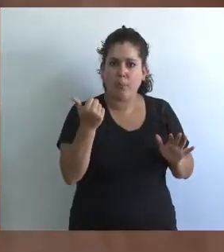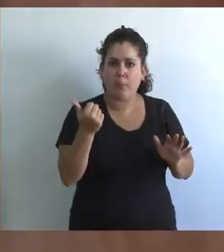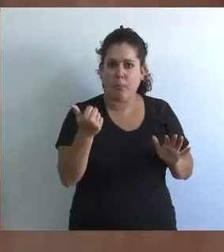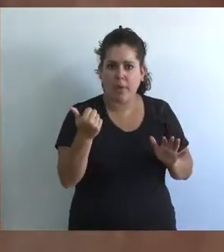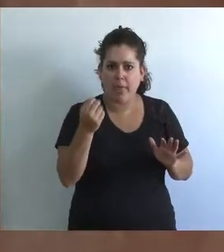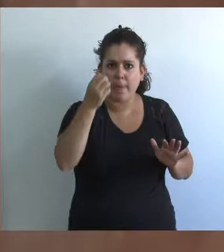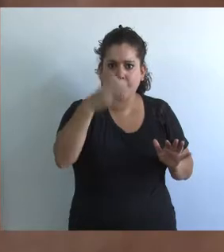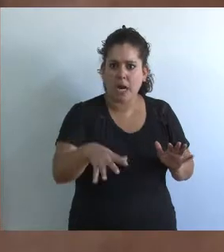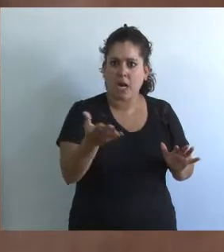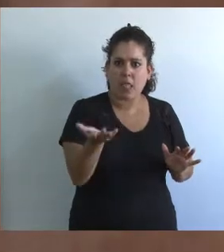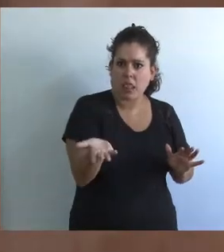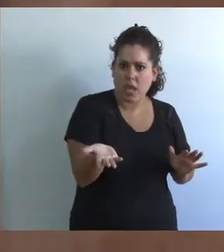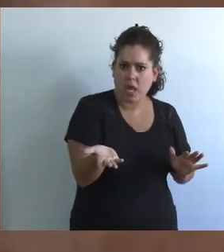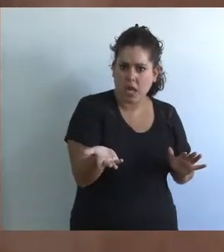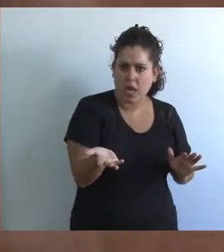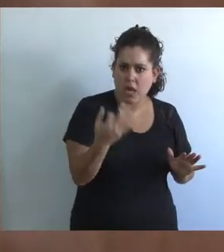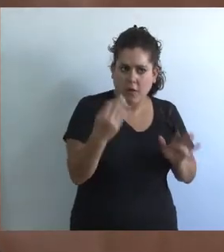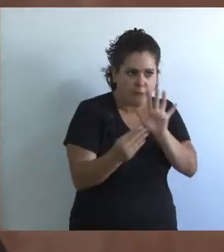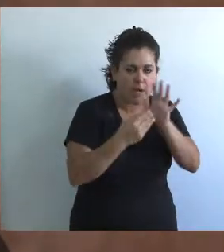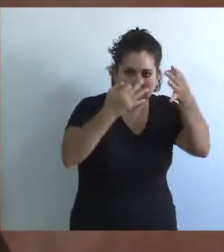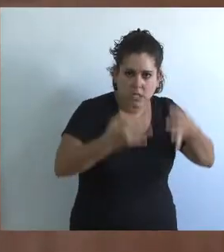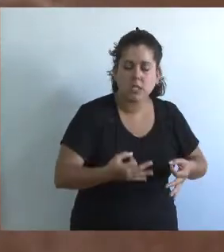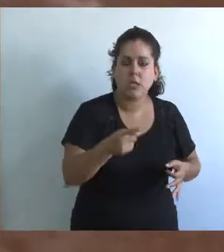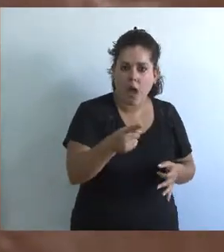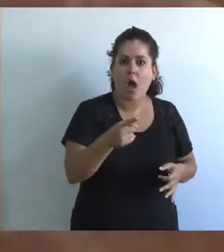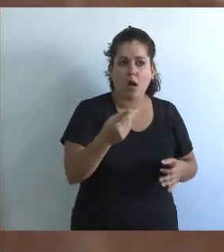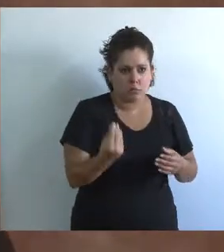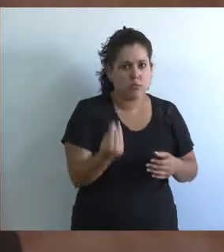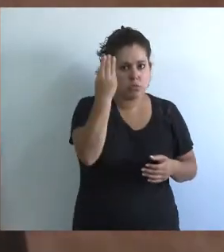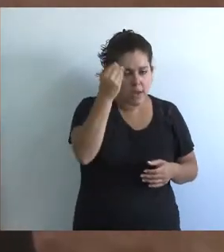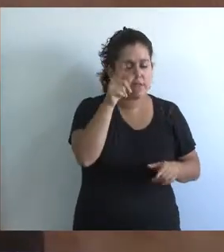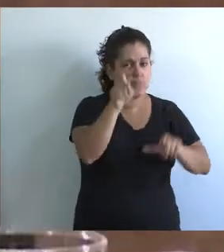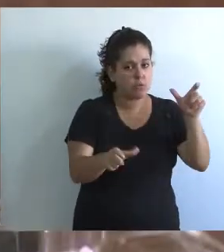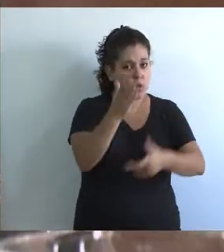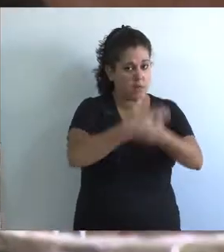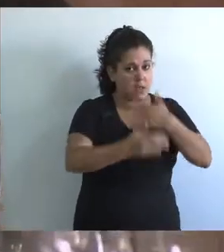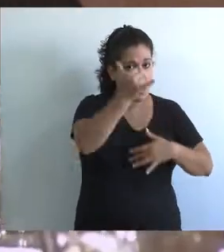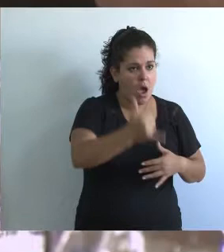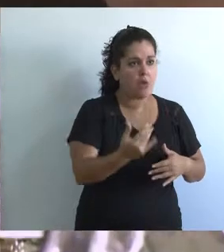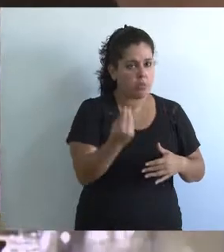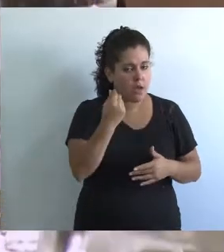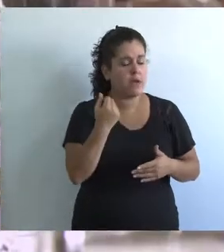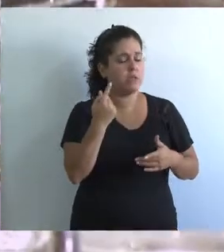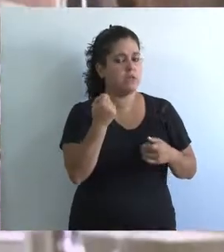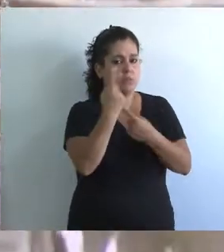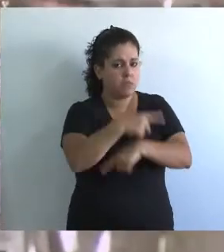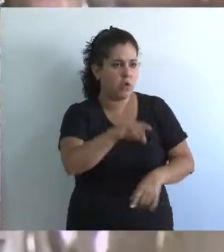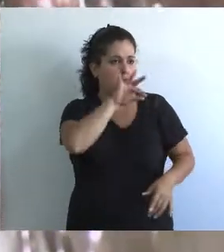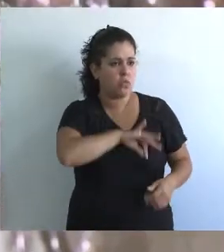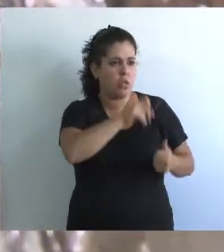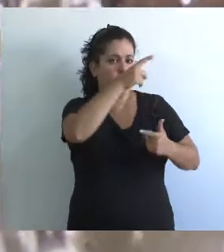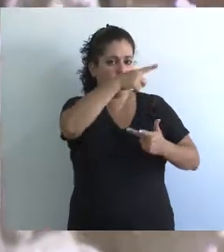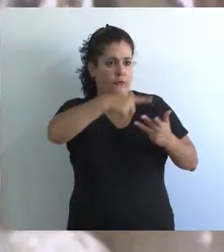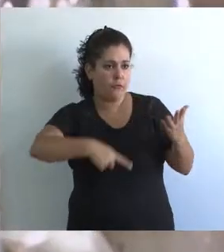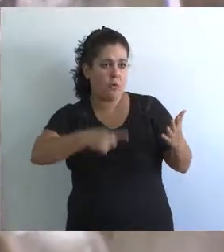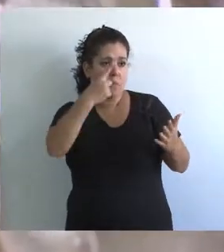perder algunos de esos logros, como por ejemplo hay personas que son eximidas tributariamente y que se han encontrado